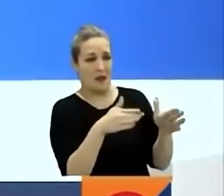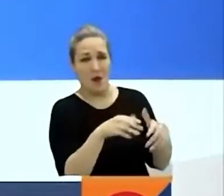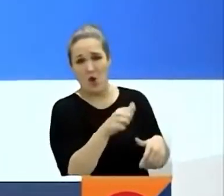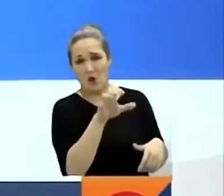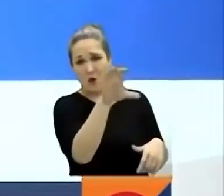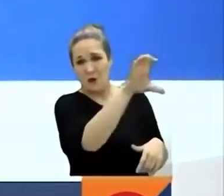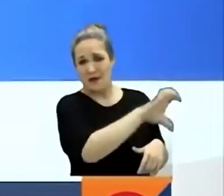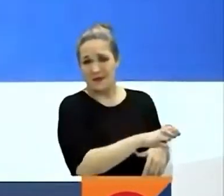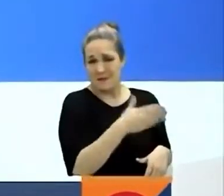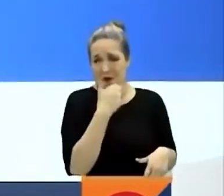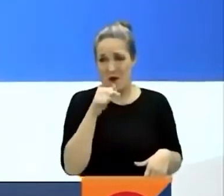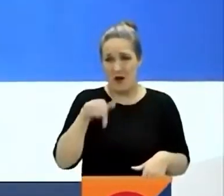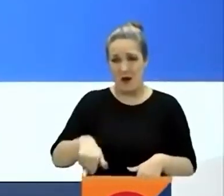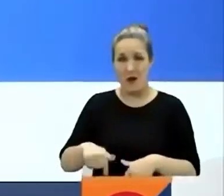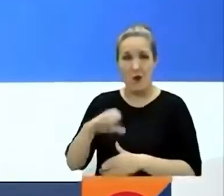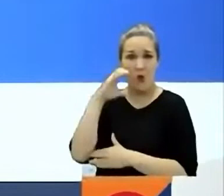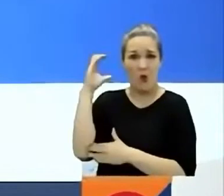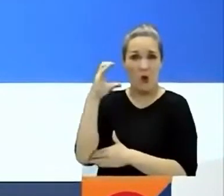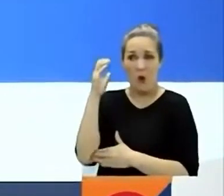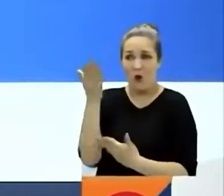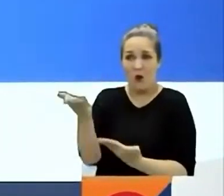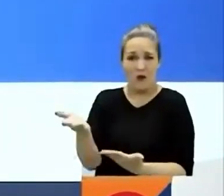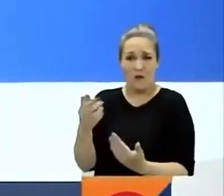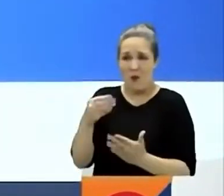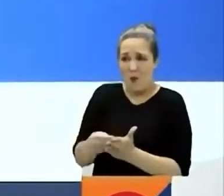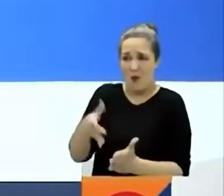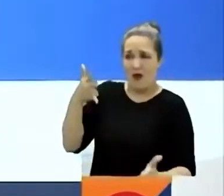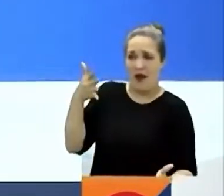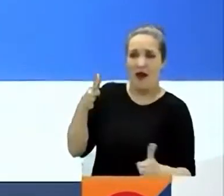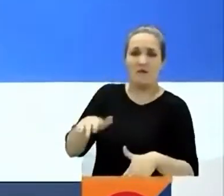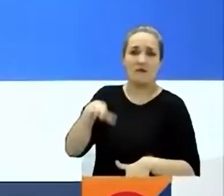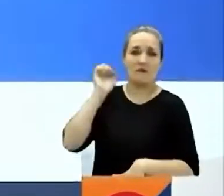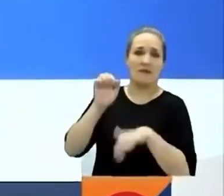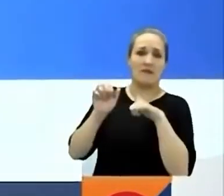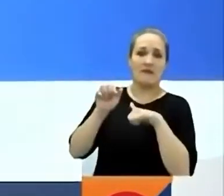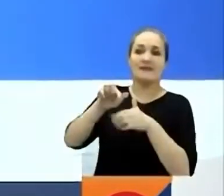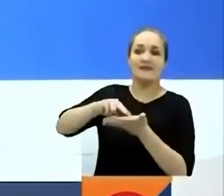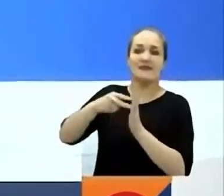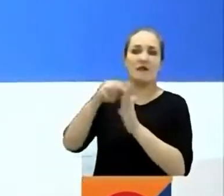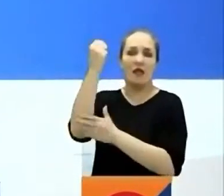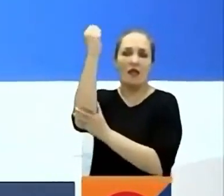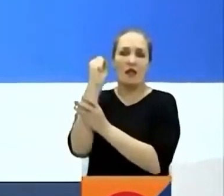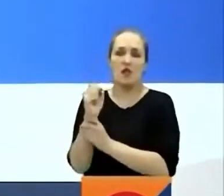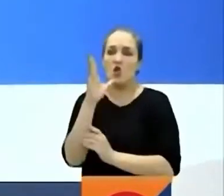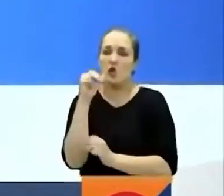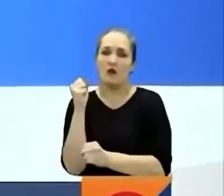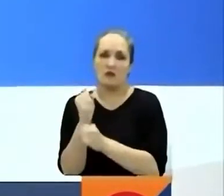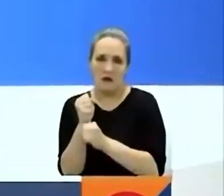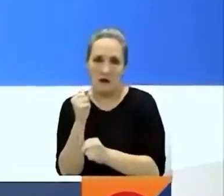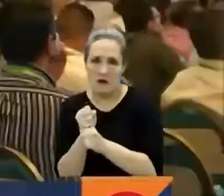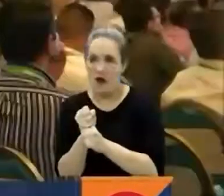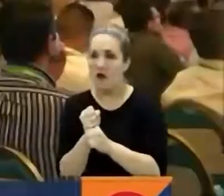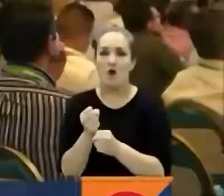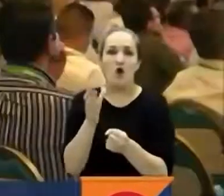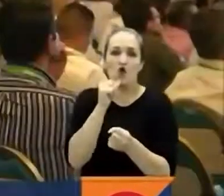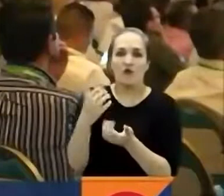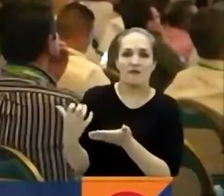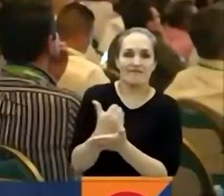va, pues ¿qué pasa? Se va el empleo, se van los ingresos, la economía empieza a decrecer.